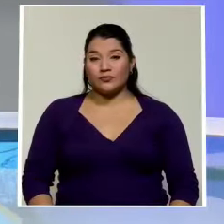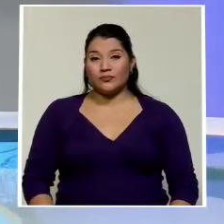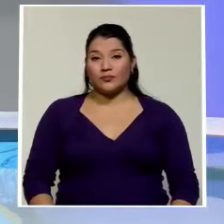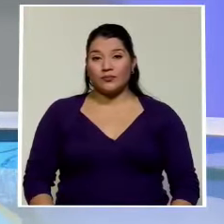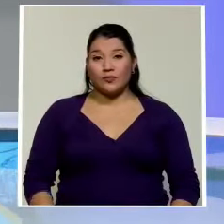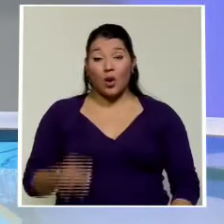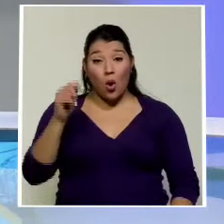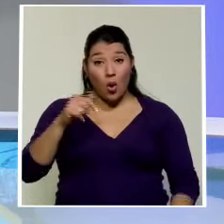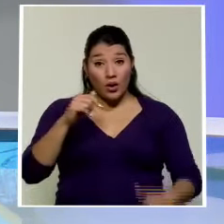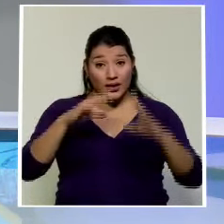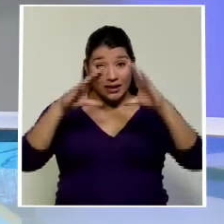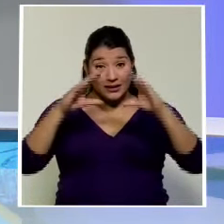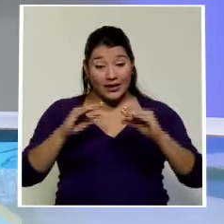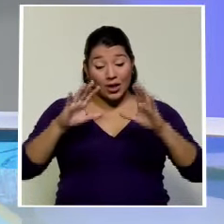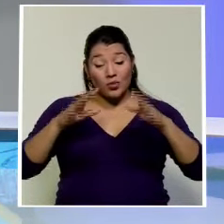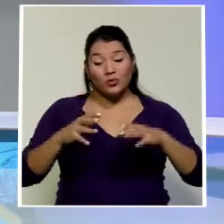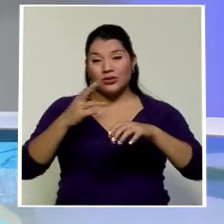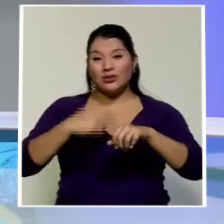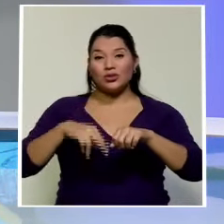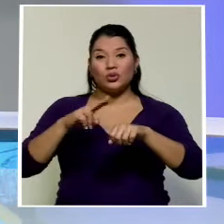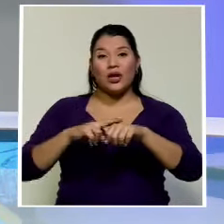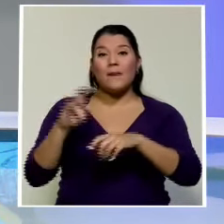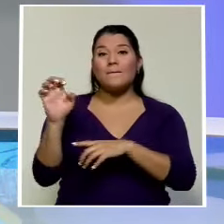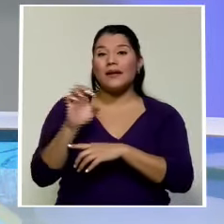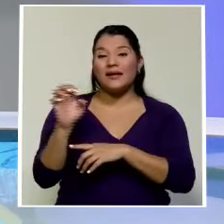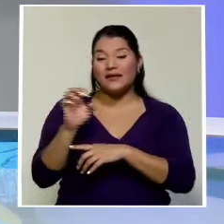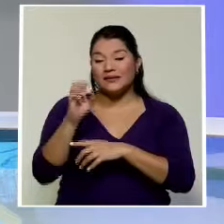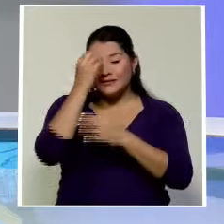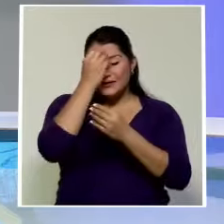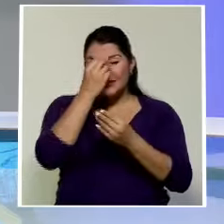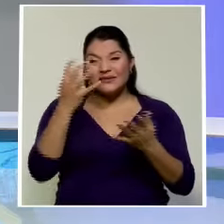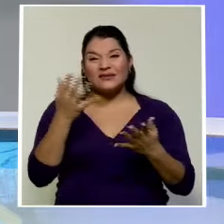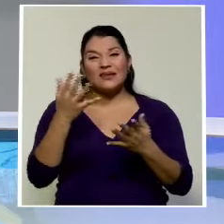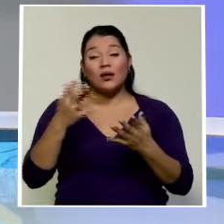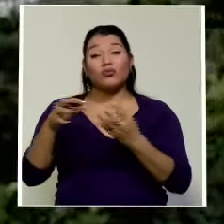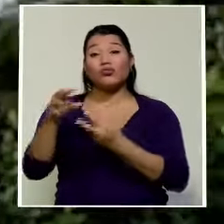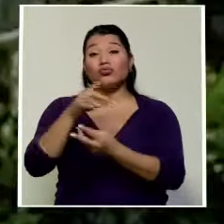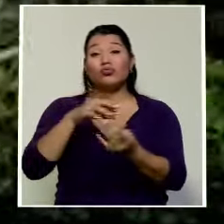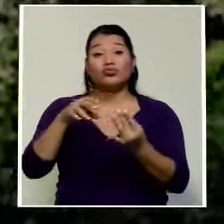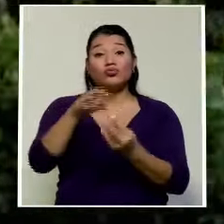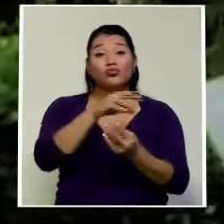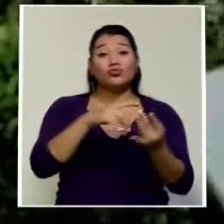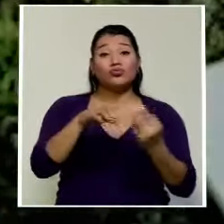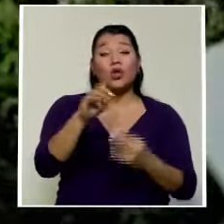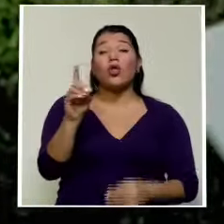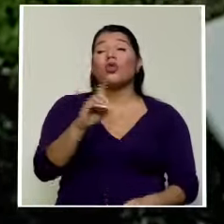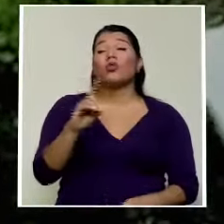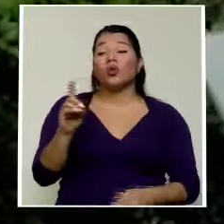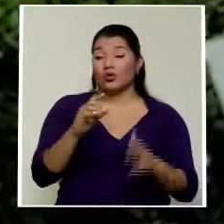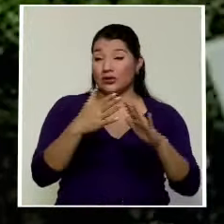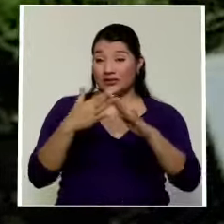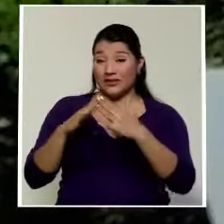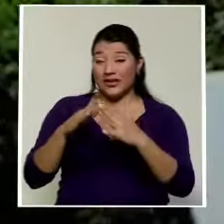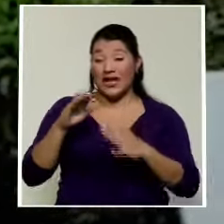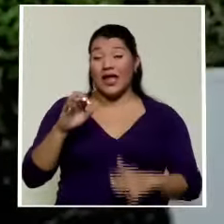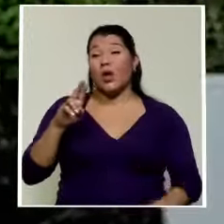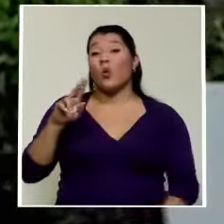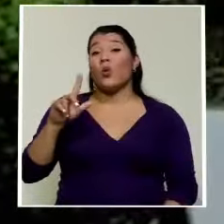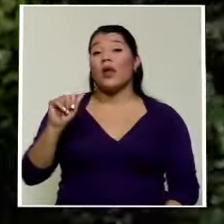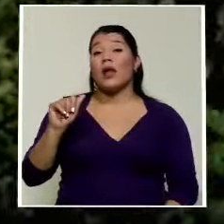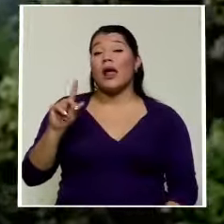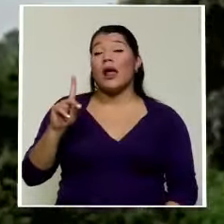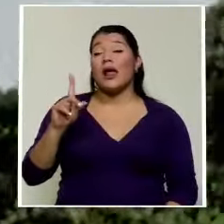Y esta tarde la Comisión Nacional de Emergencias reportó el paso de un torbellino en el sector de las urbanizaciones Eulalia y